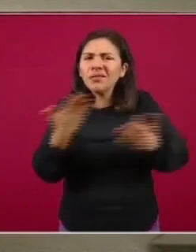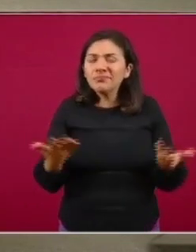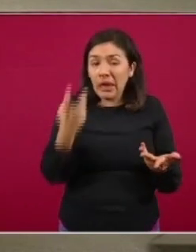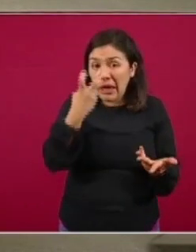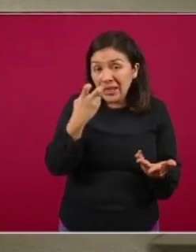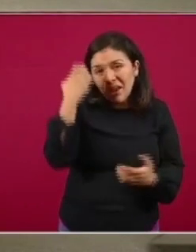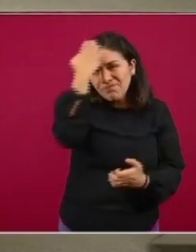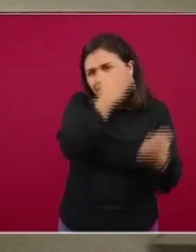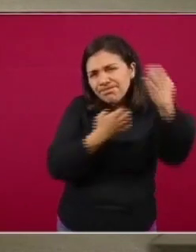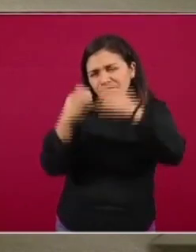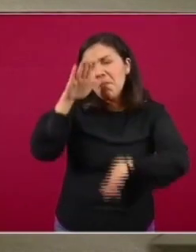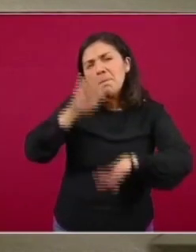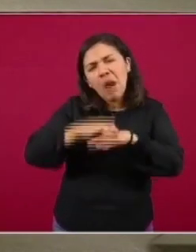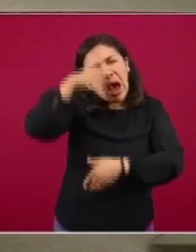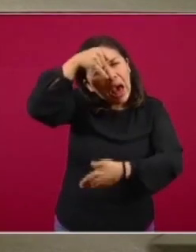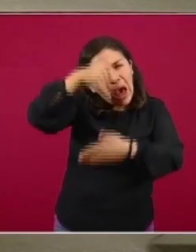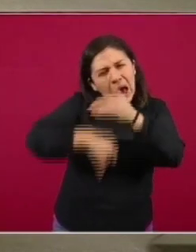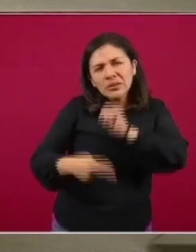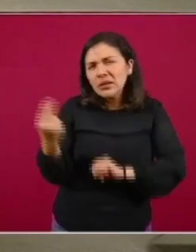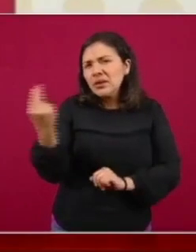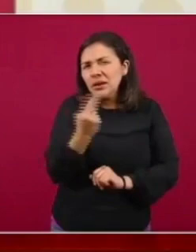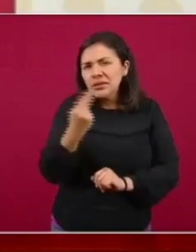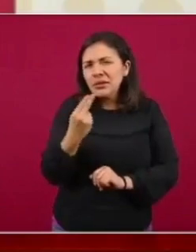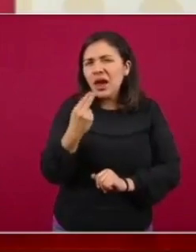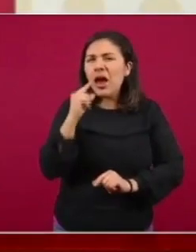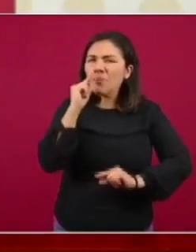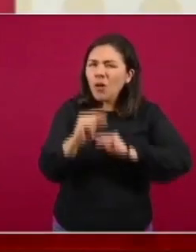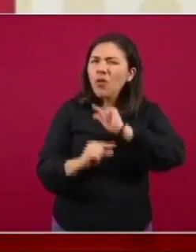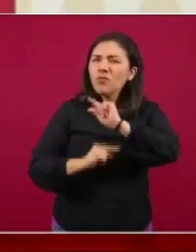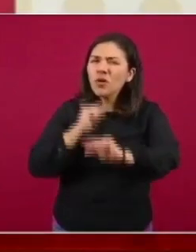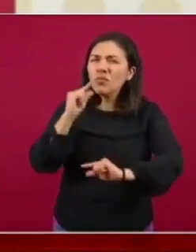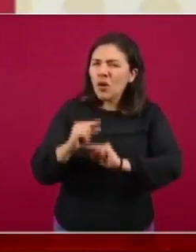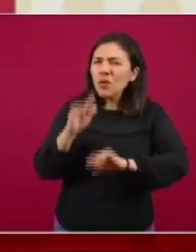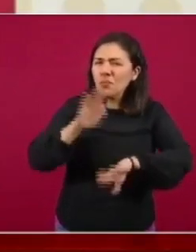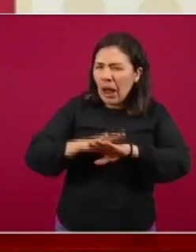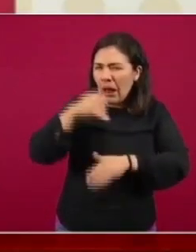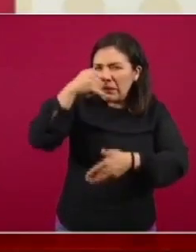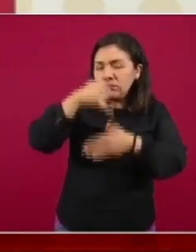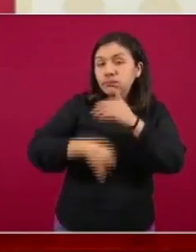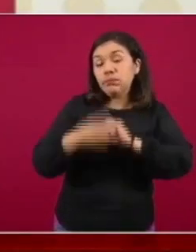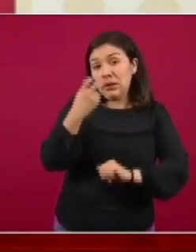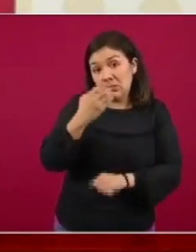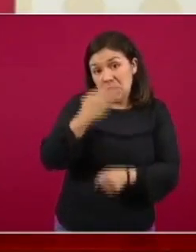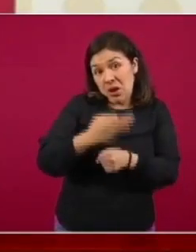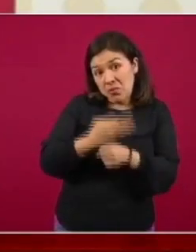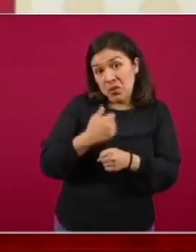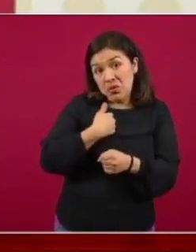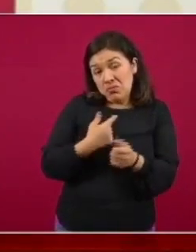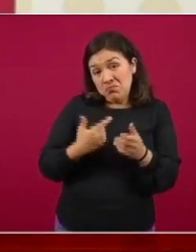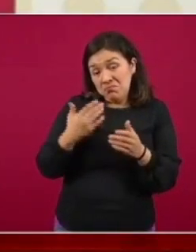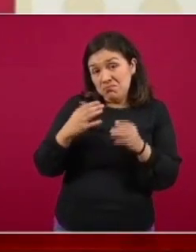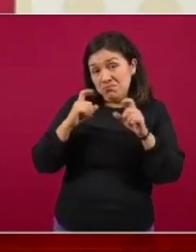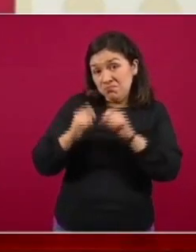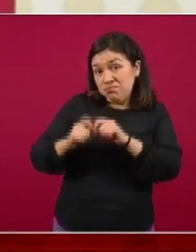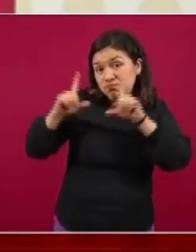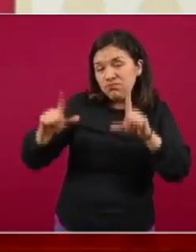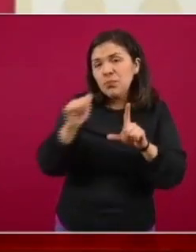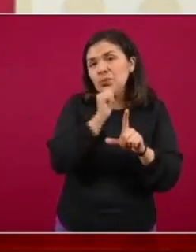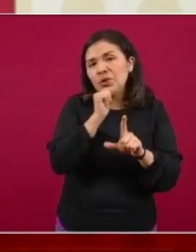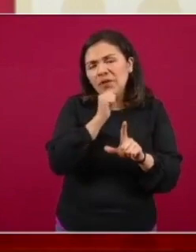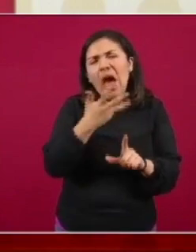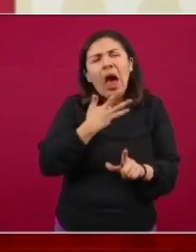que todavía requiere mayor revisión, ¿no? Entonces por eso no presentamos. Tenemos algunos